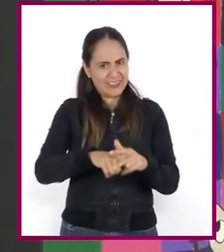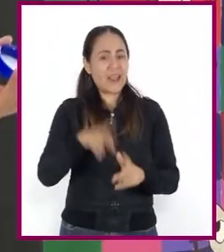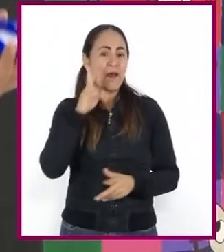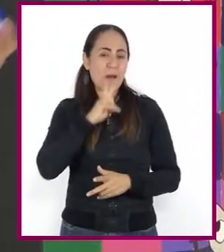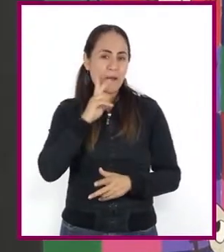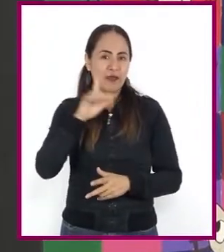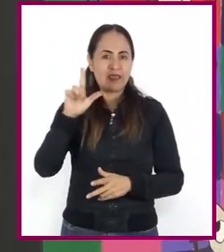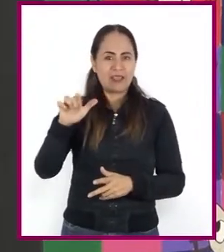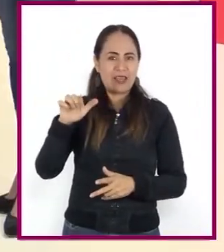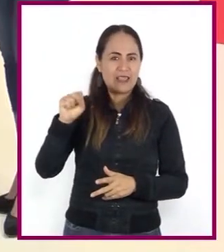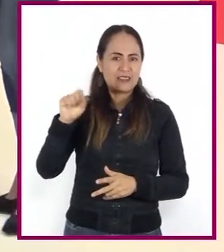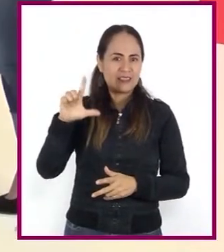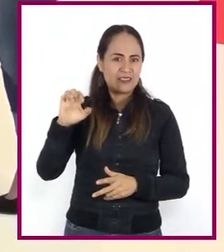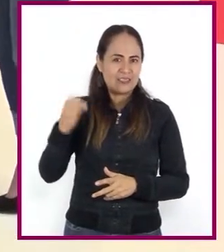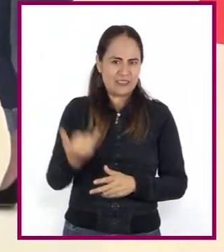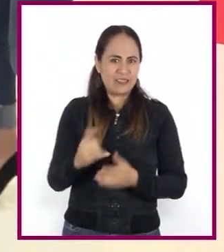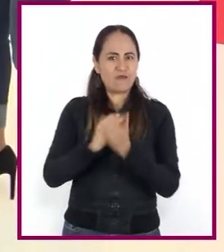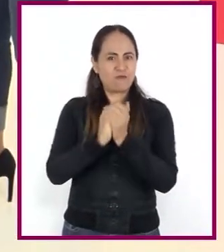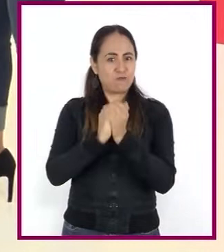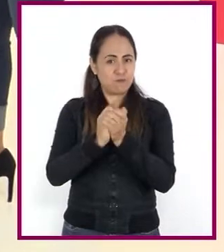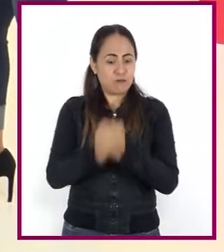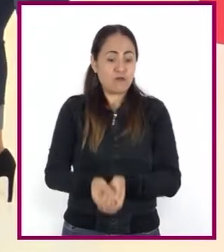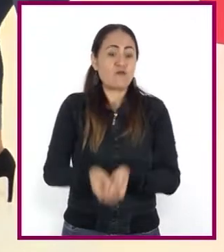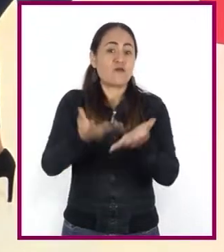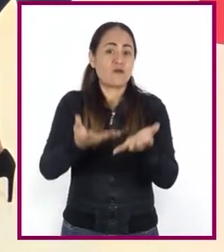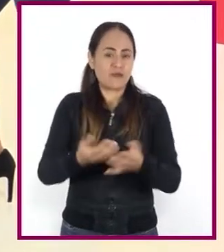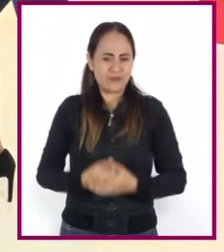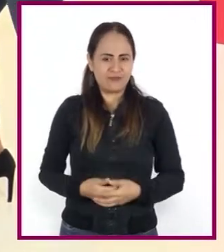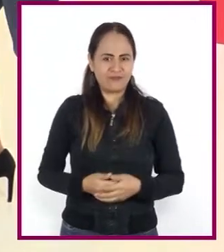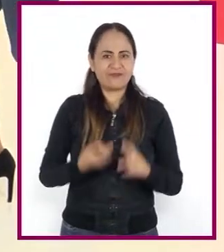dado y lánzalo. Pues empecemos, maestra.